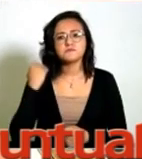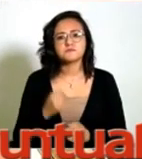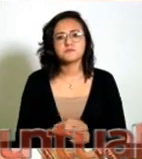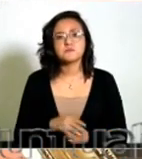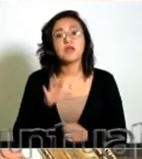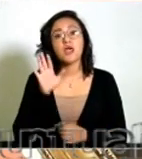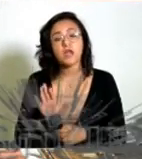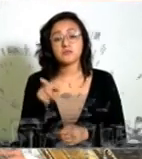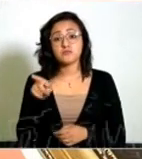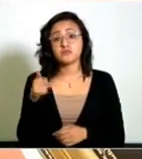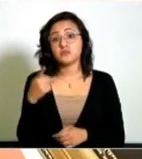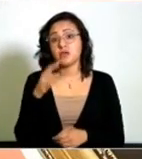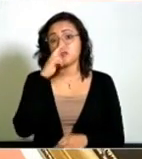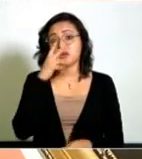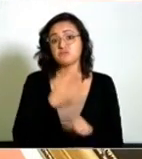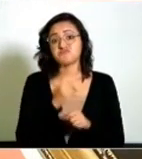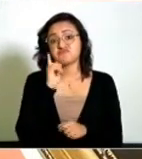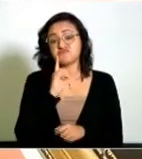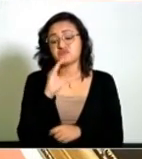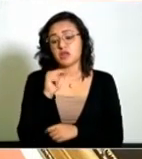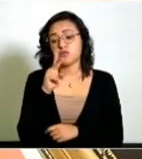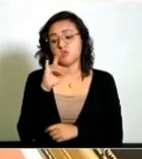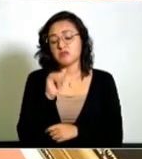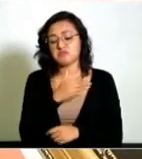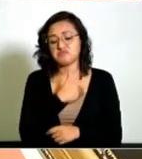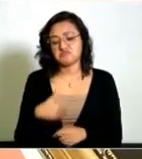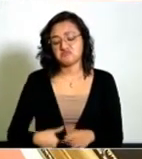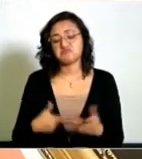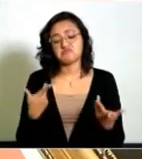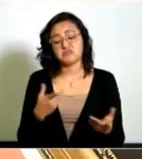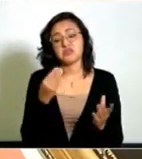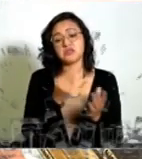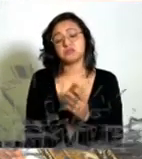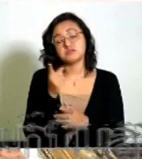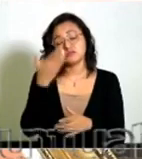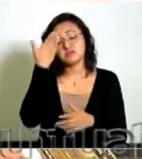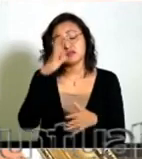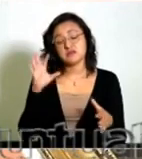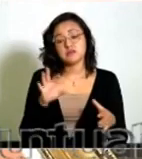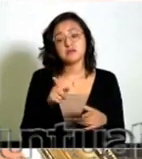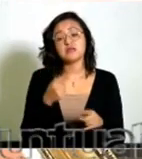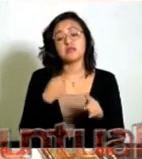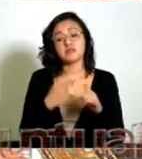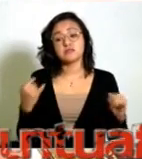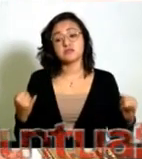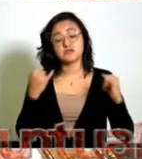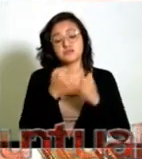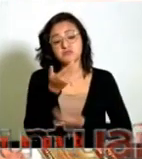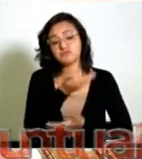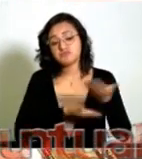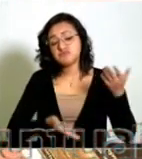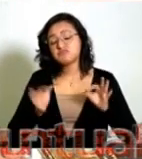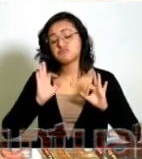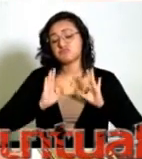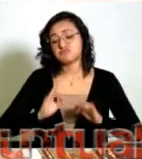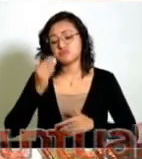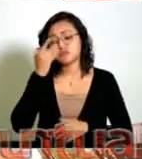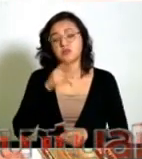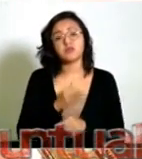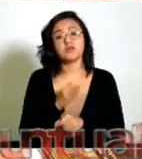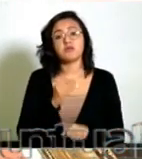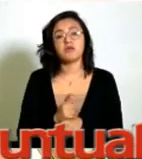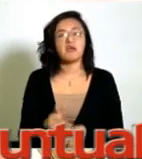Pues es su responsabilidad. Hay un asunto de colaboración entre las instituciones, no